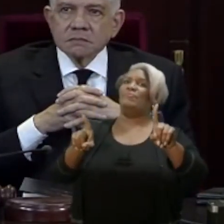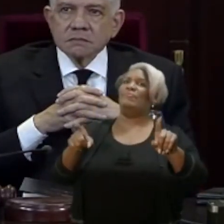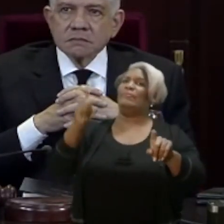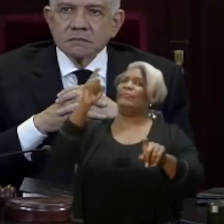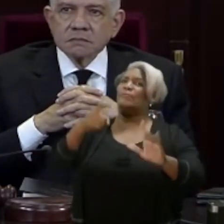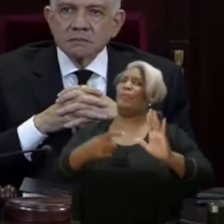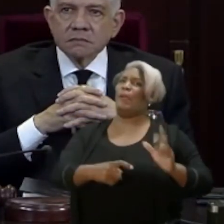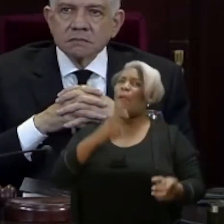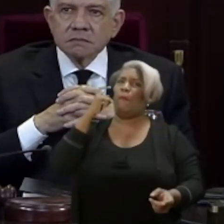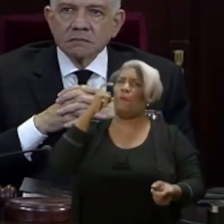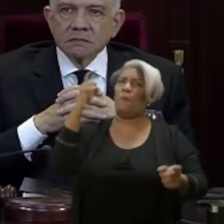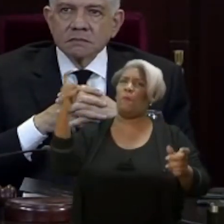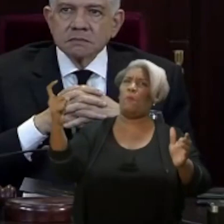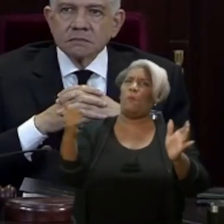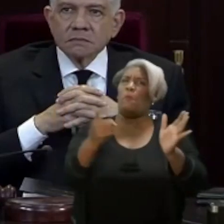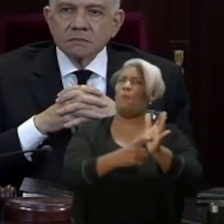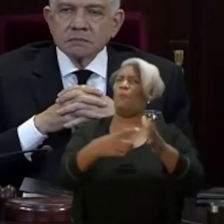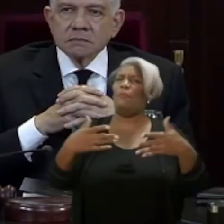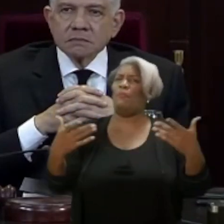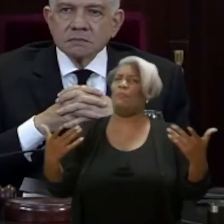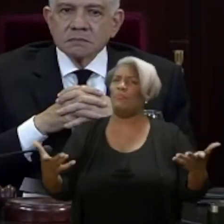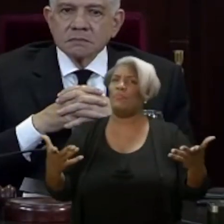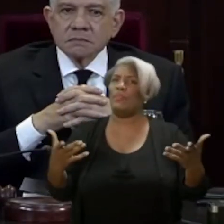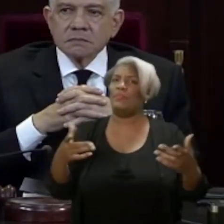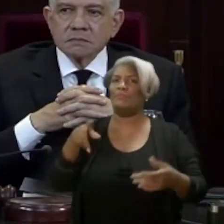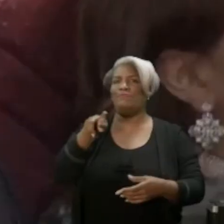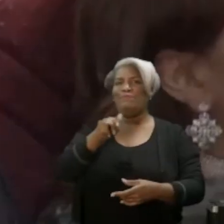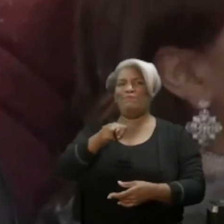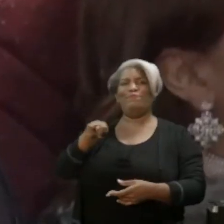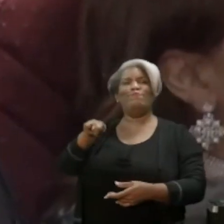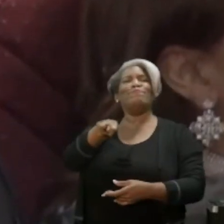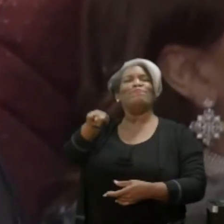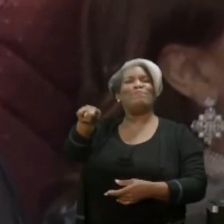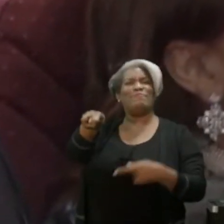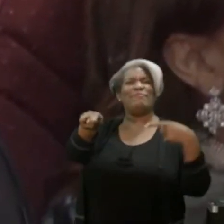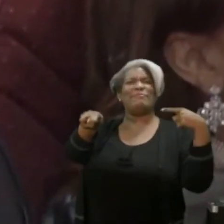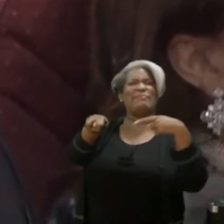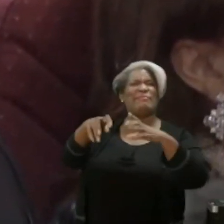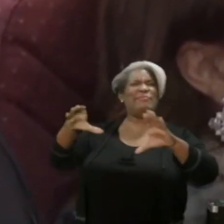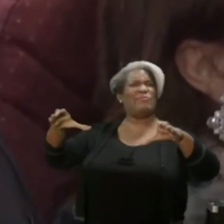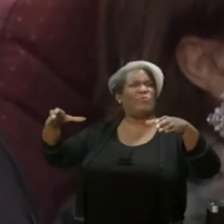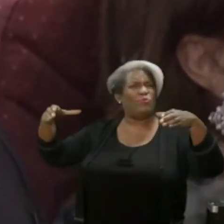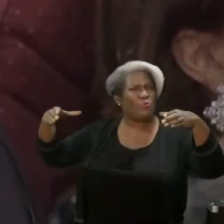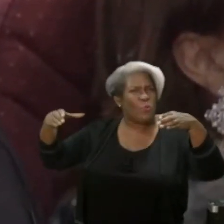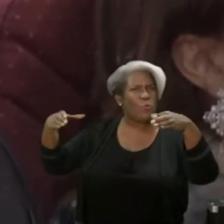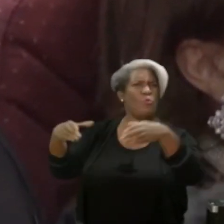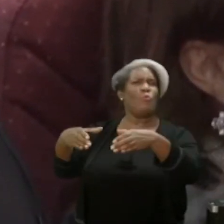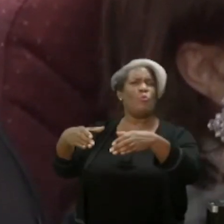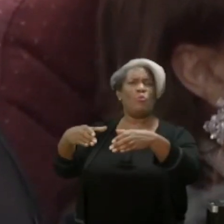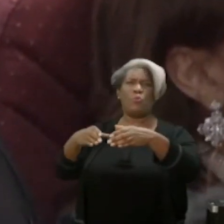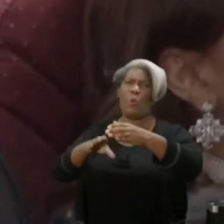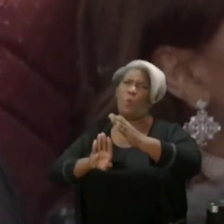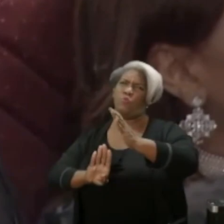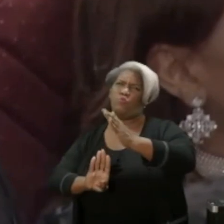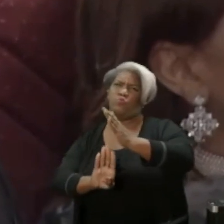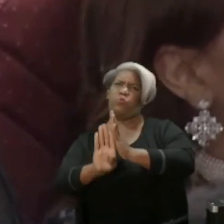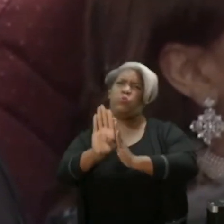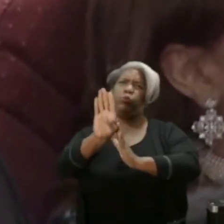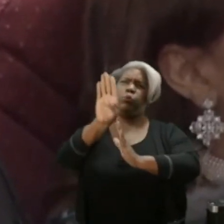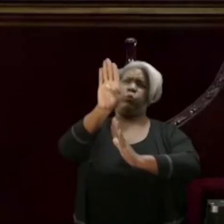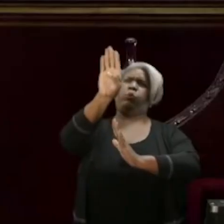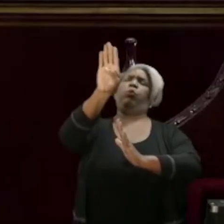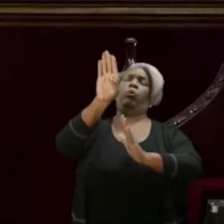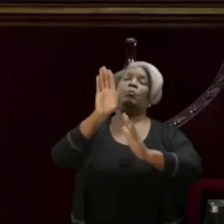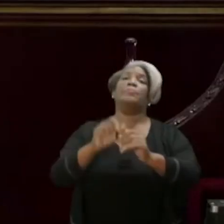país, tenemos que detenernos en el turismo. Un sector que va más allá de las grandes